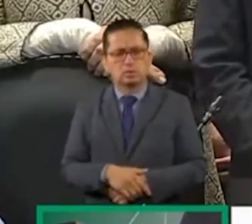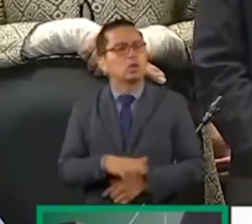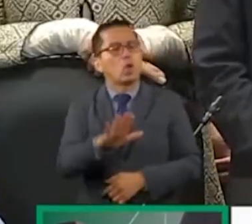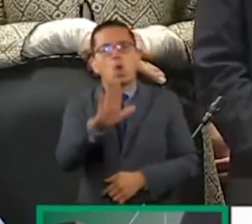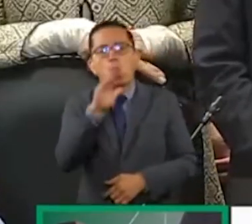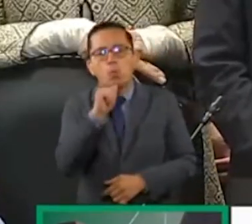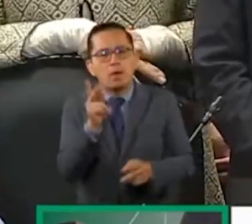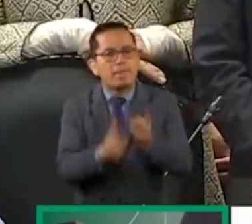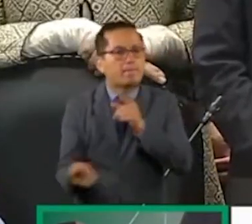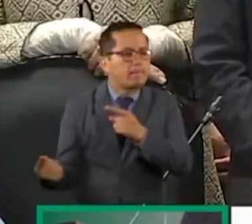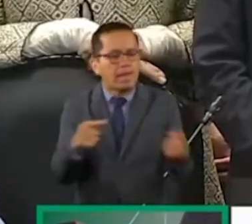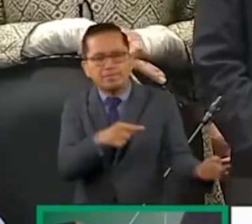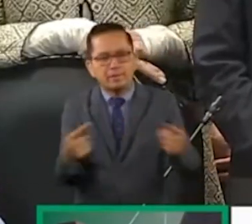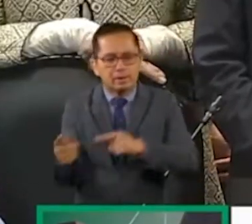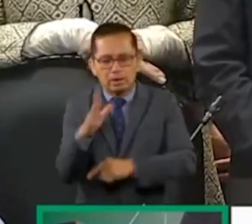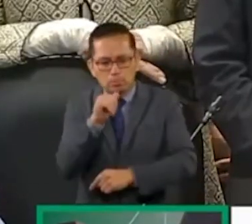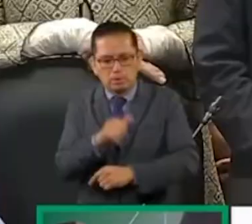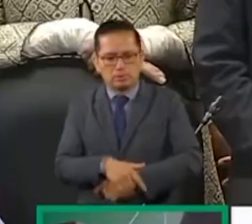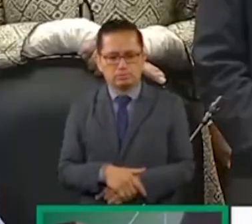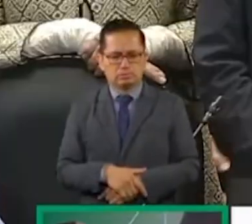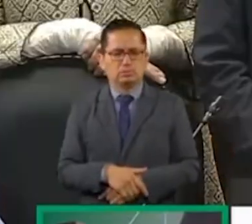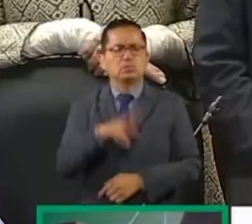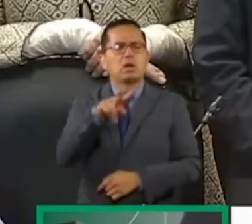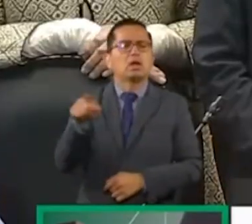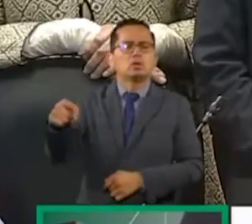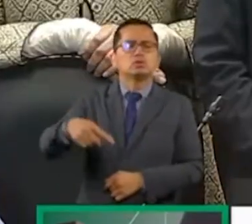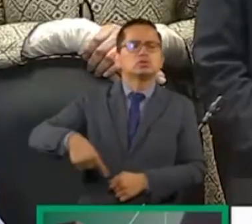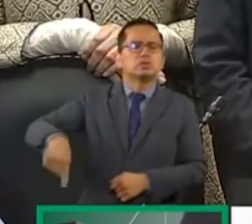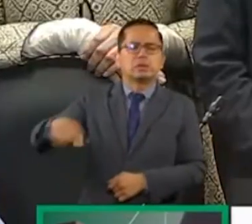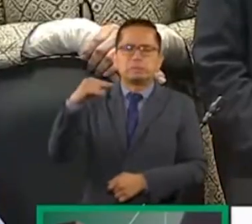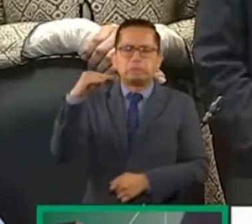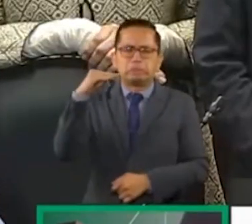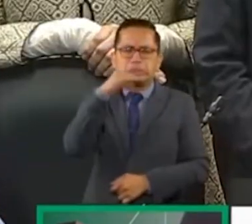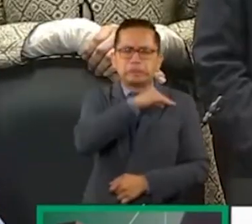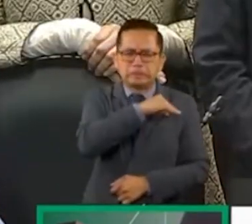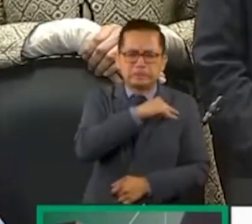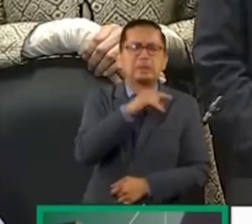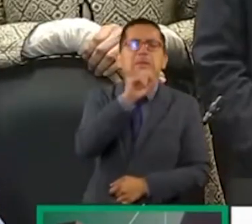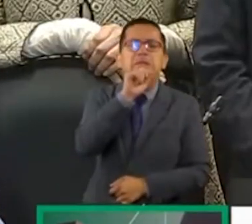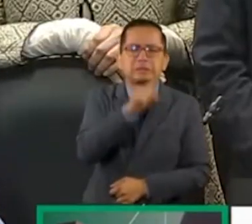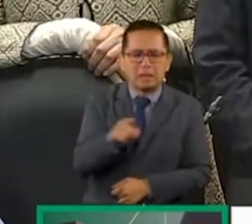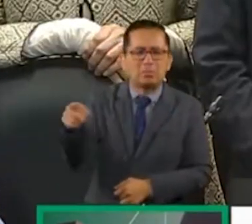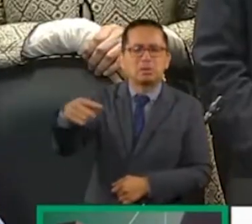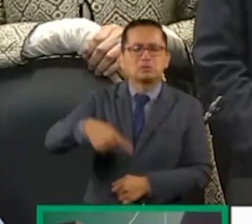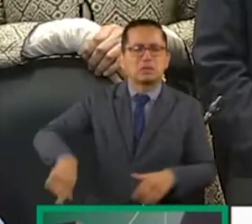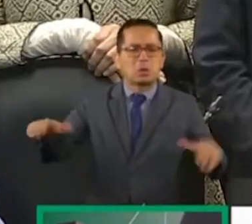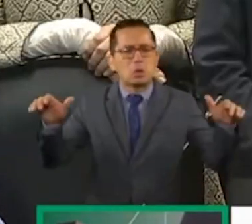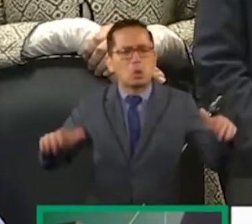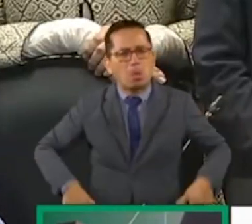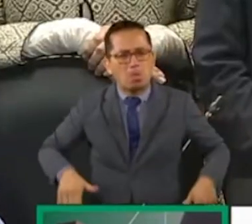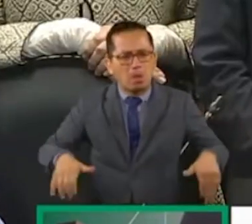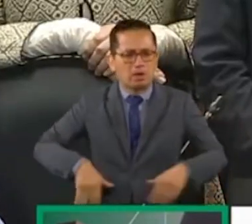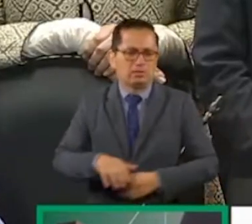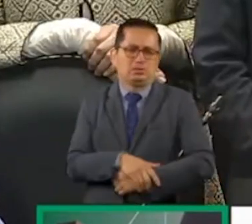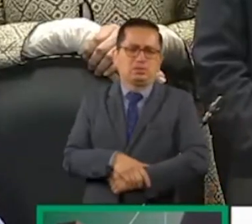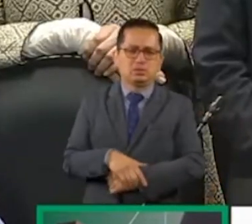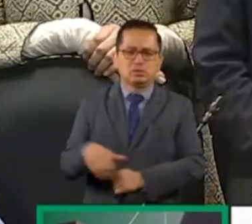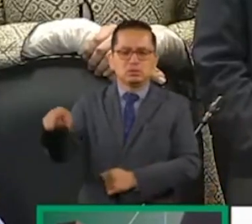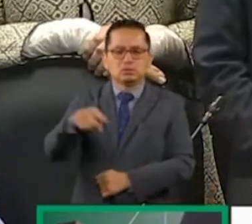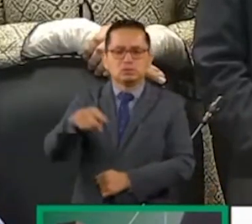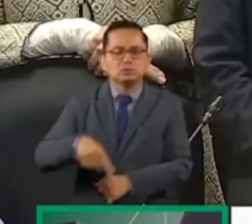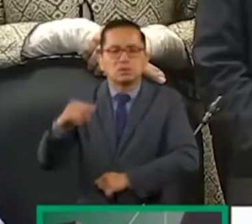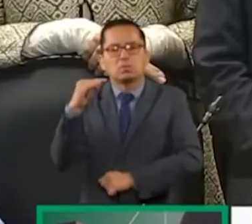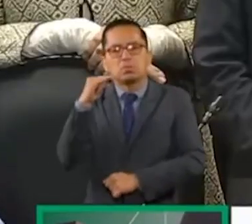Lo que está sucediendo es que su hipocresía además es cobarde. Porque su hipocresía además viene desde